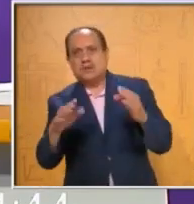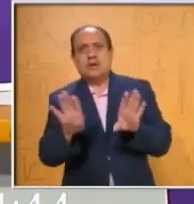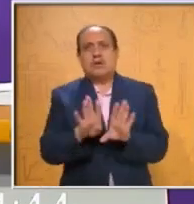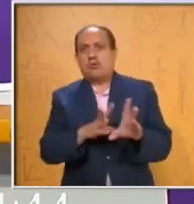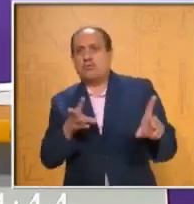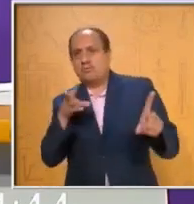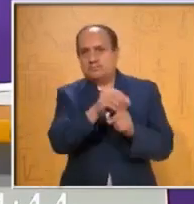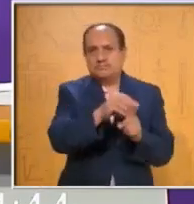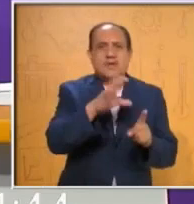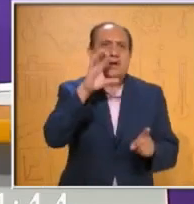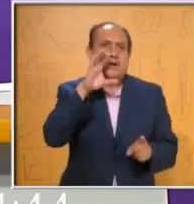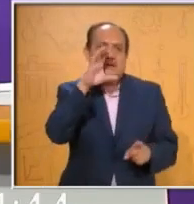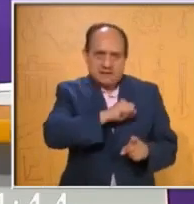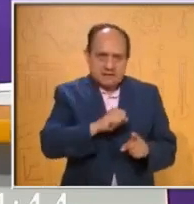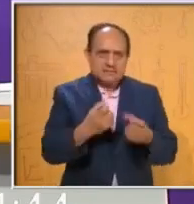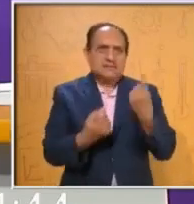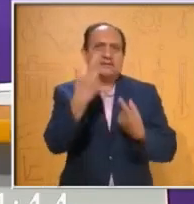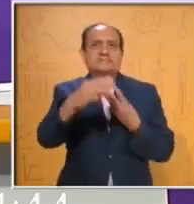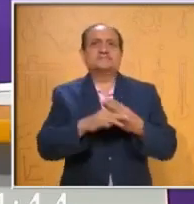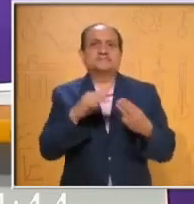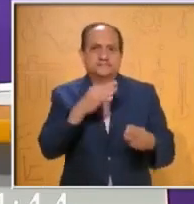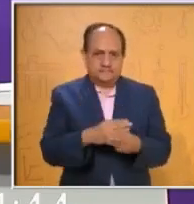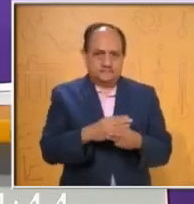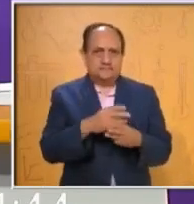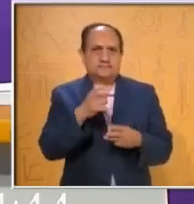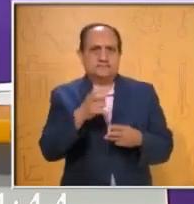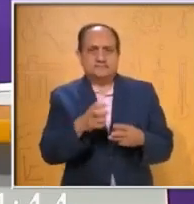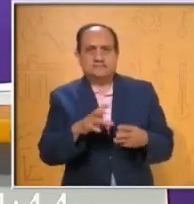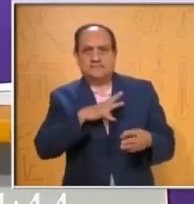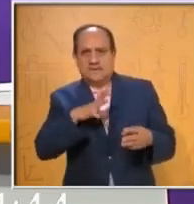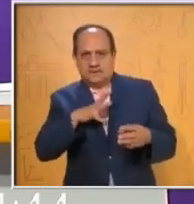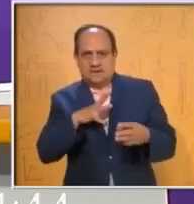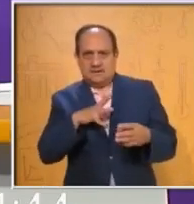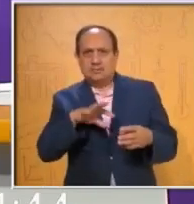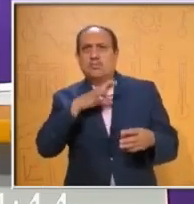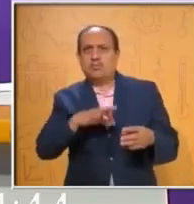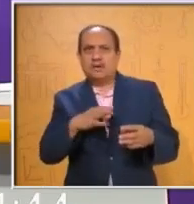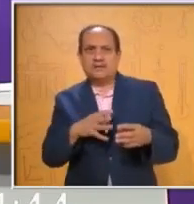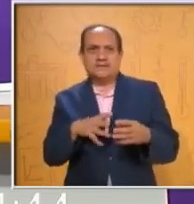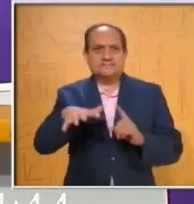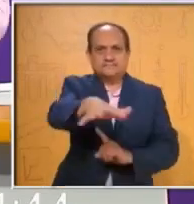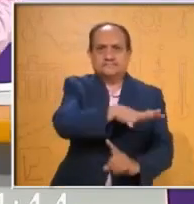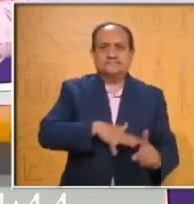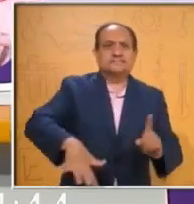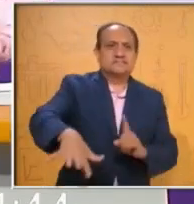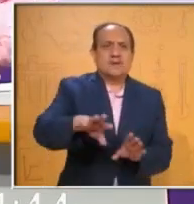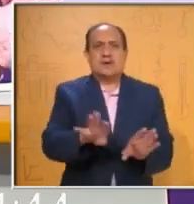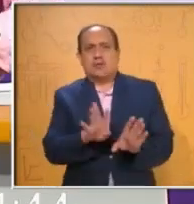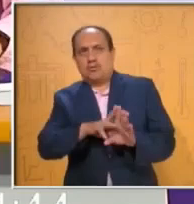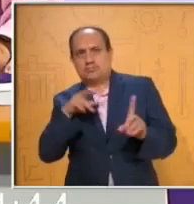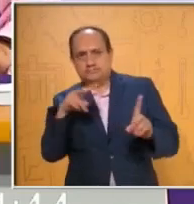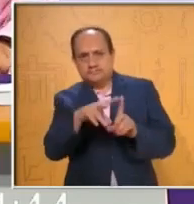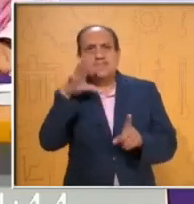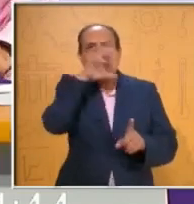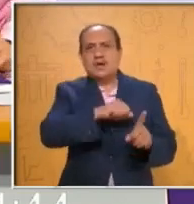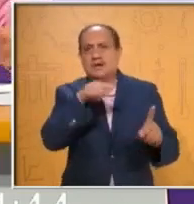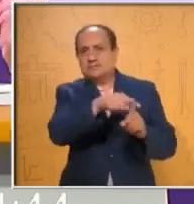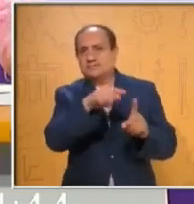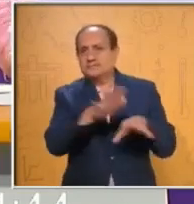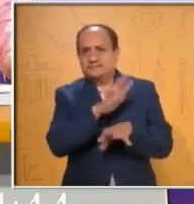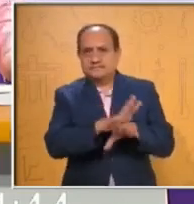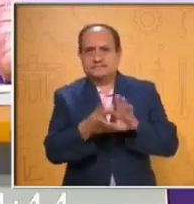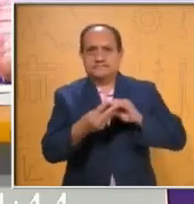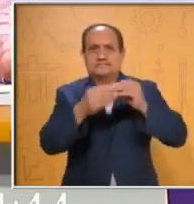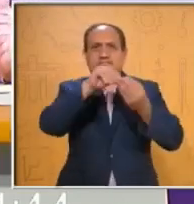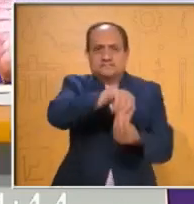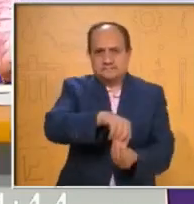el calor en algunos materiales donde tú puedes convivir? ¿Cómo influye el calor en esos materiales?